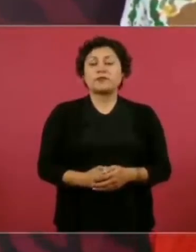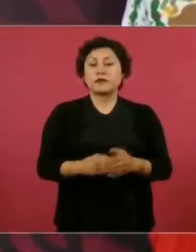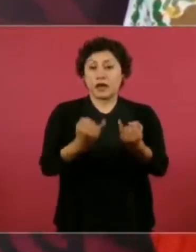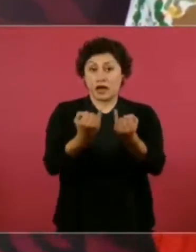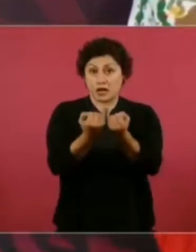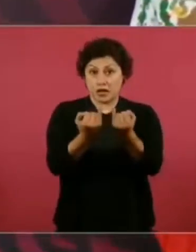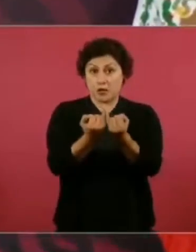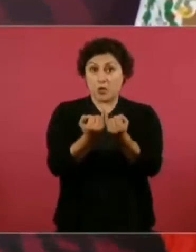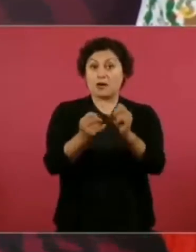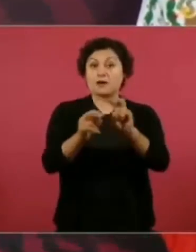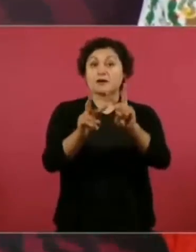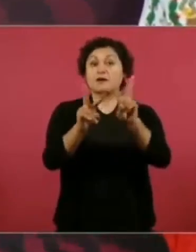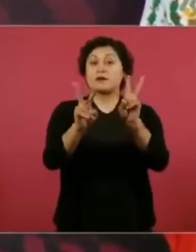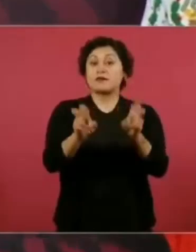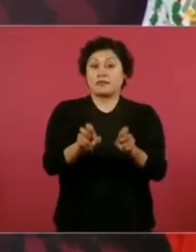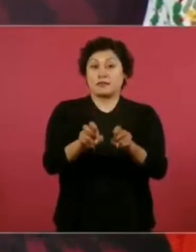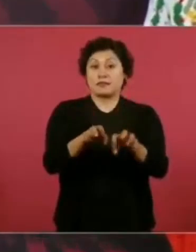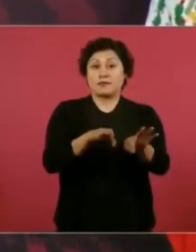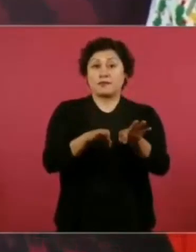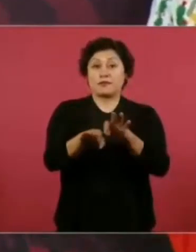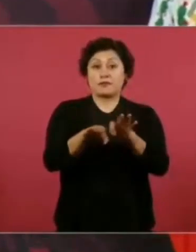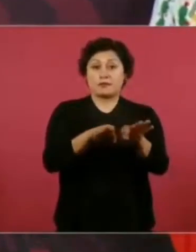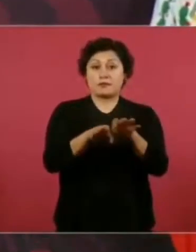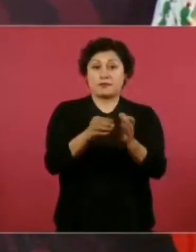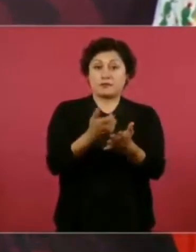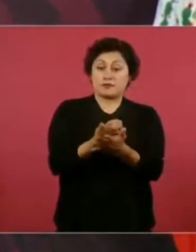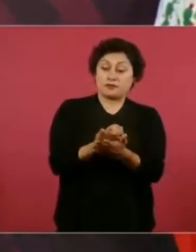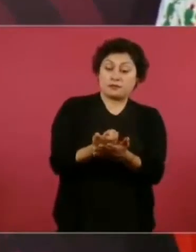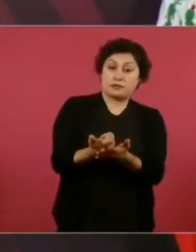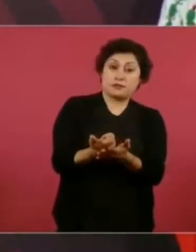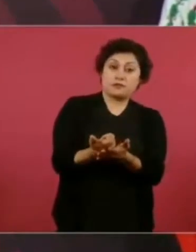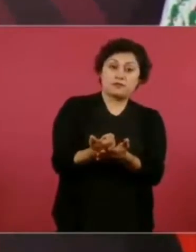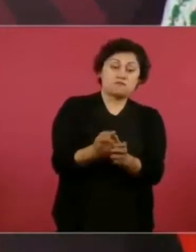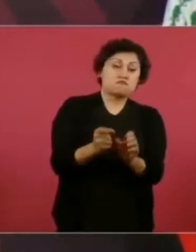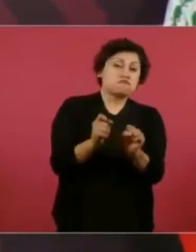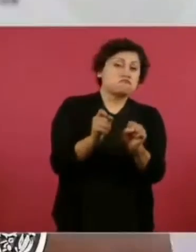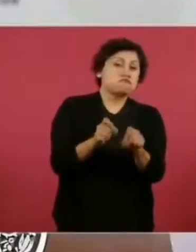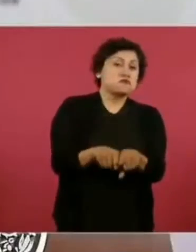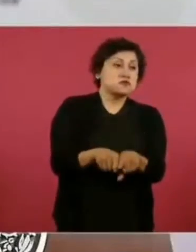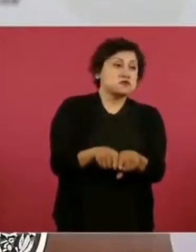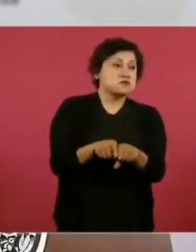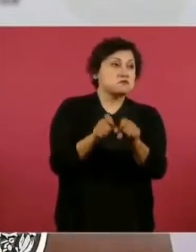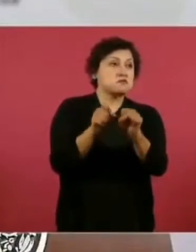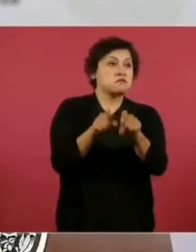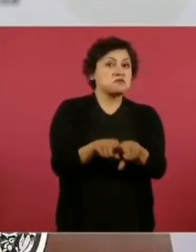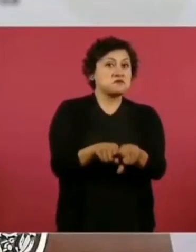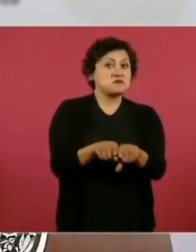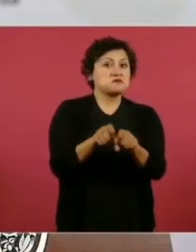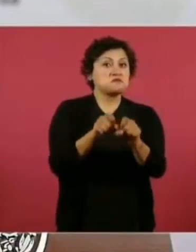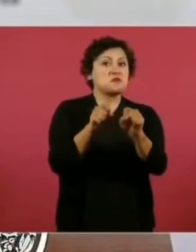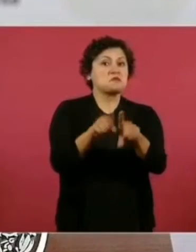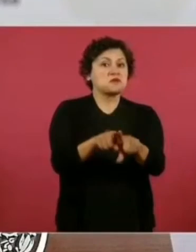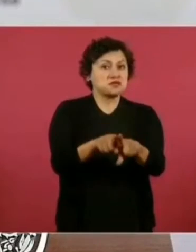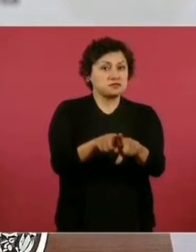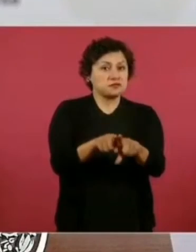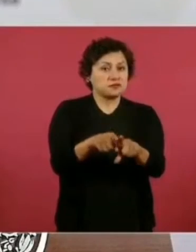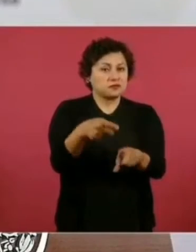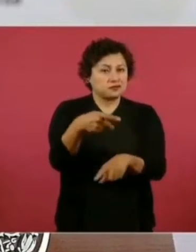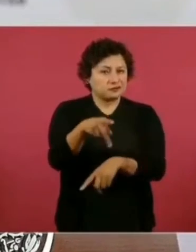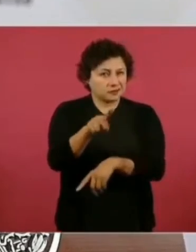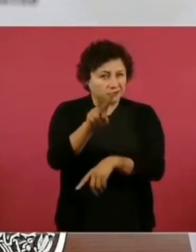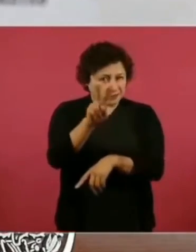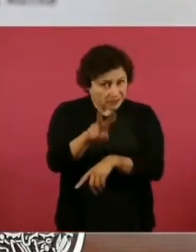congelado, para decirlo menos. Lo cierto es que se disminuyó